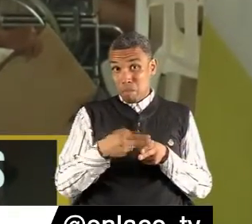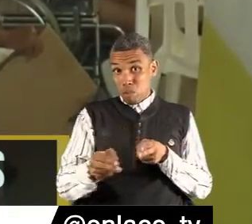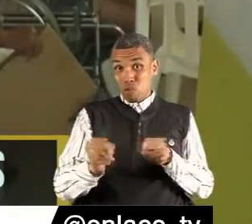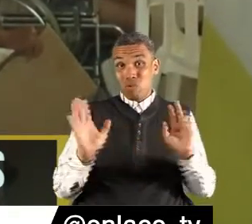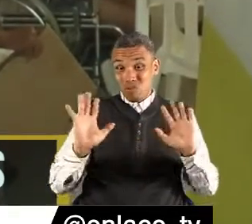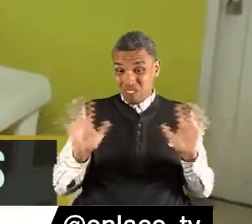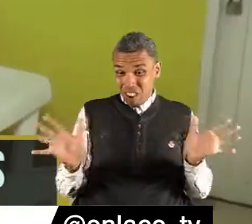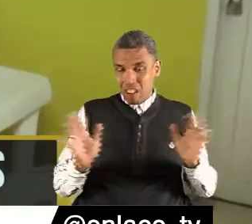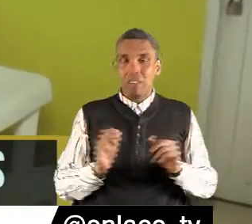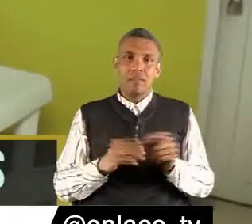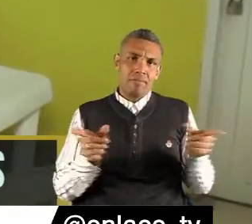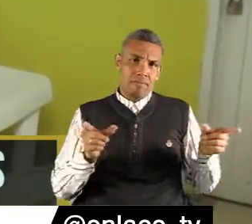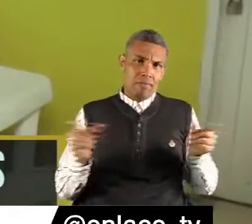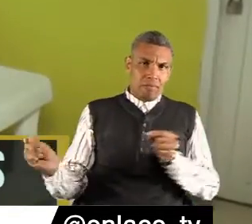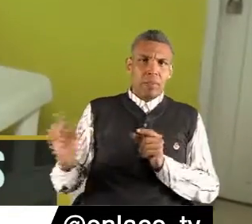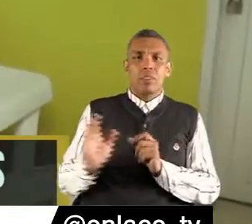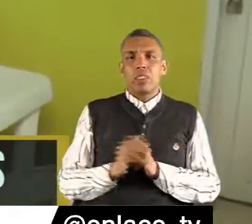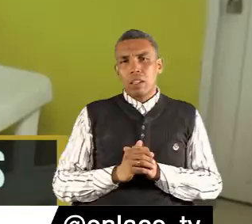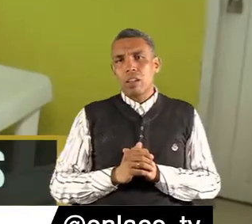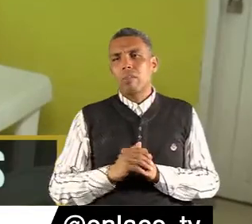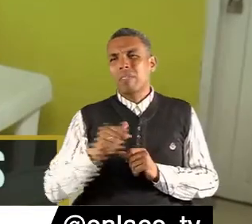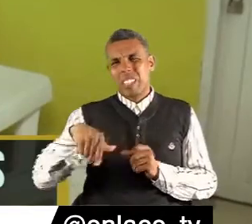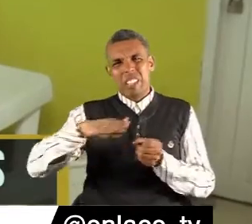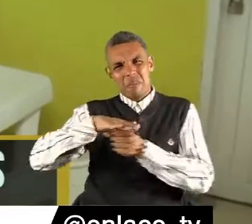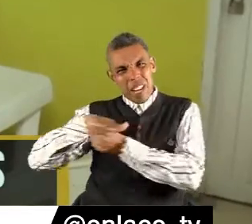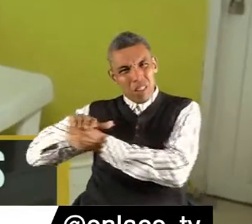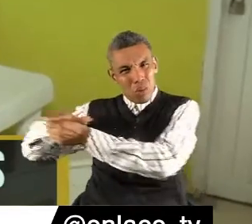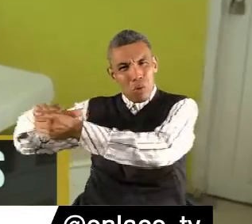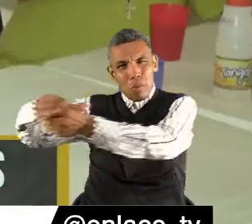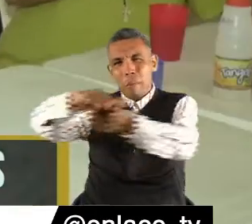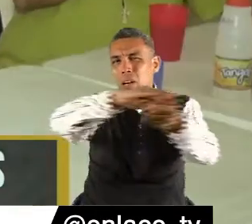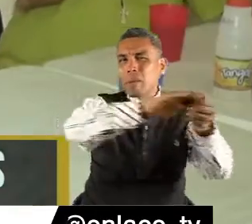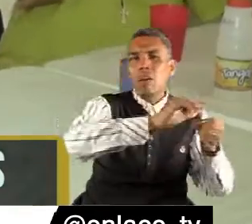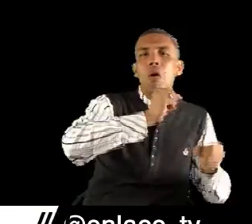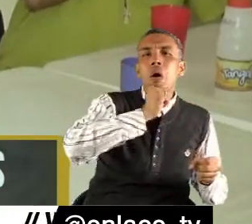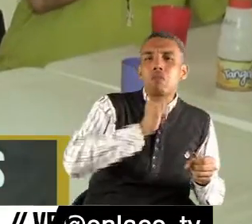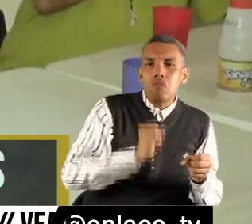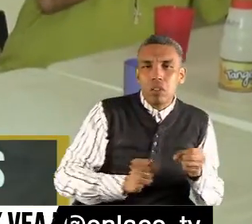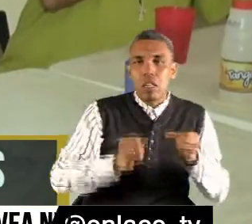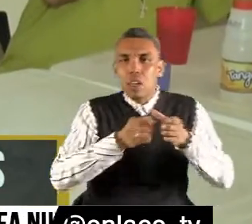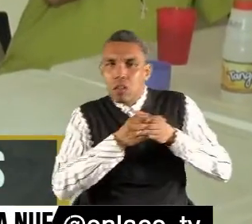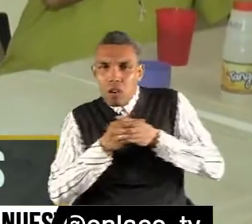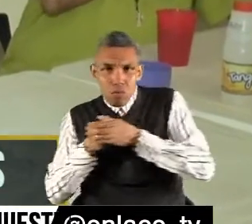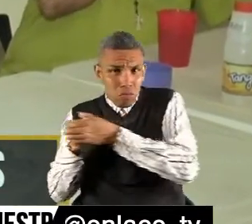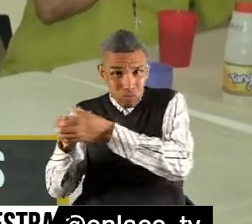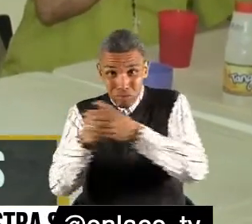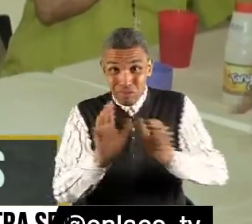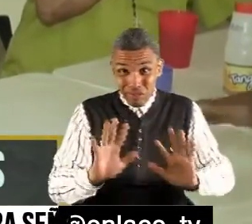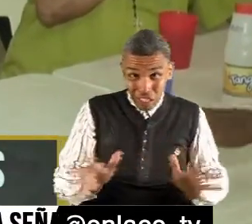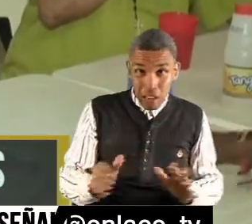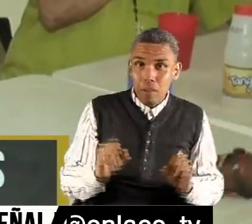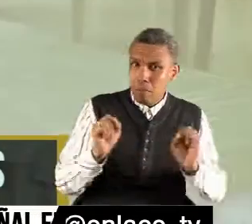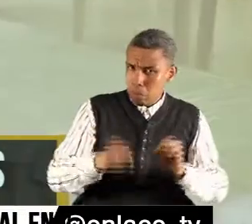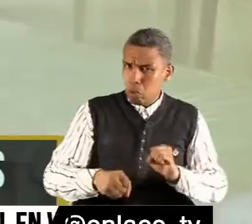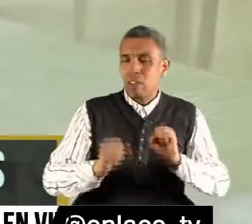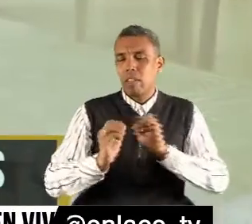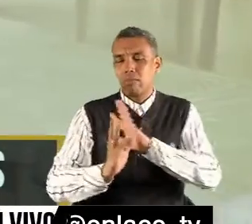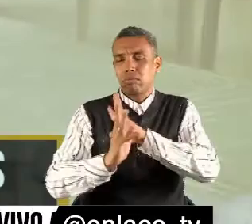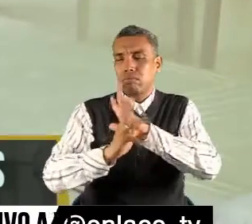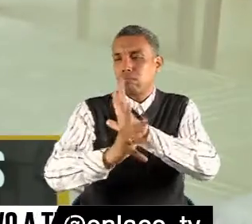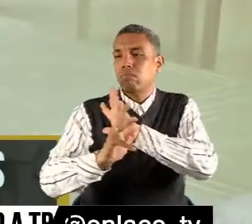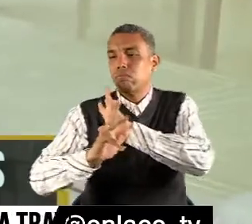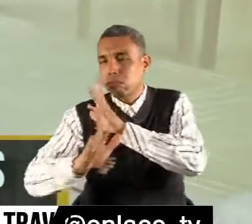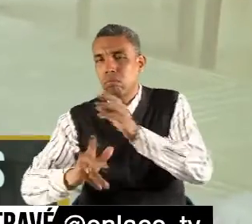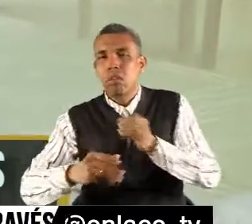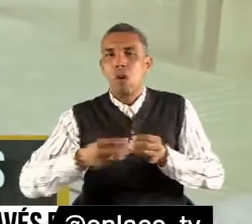estar iniciando todos los centros vidas con ese proceso. Estamos ya, hoy hicimos la firma de los primeros 8 convenios y de aquí